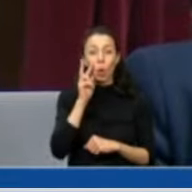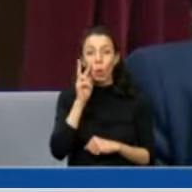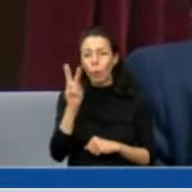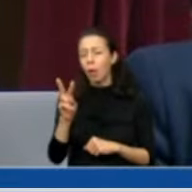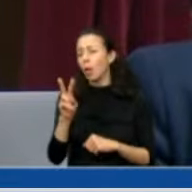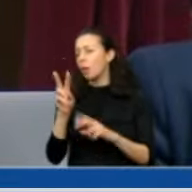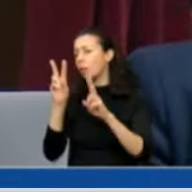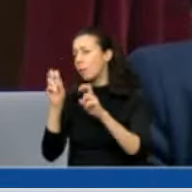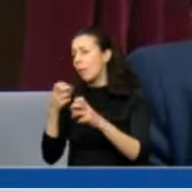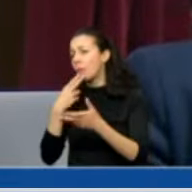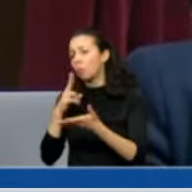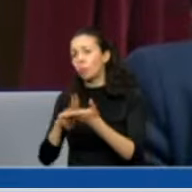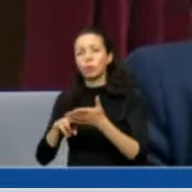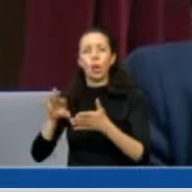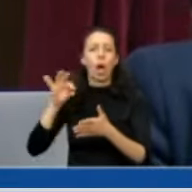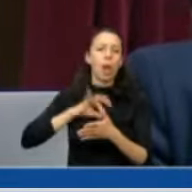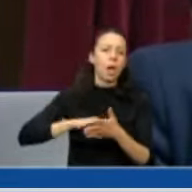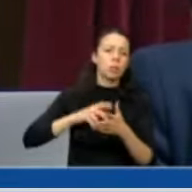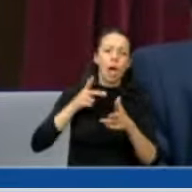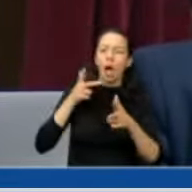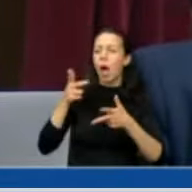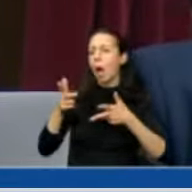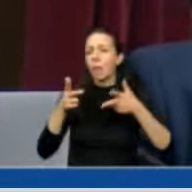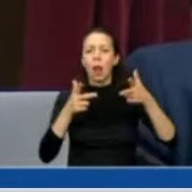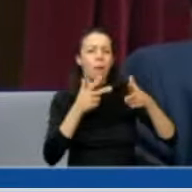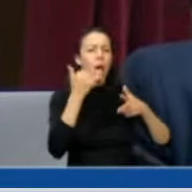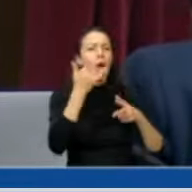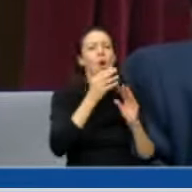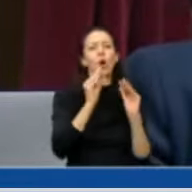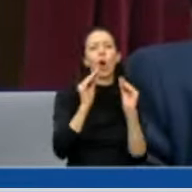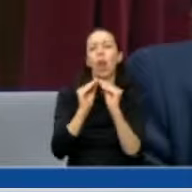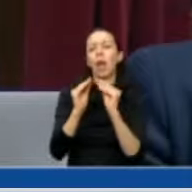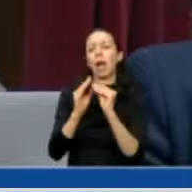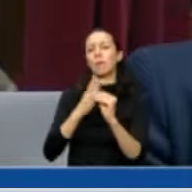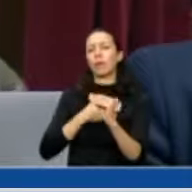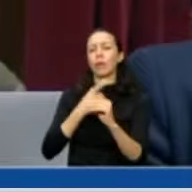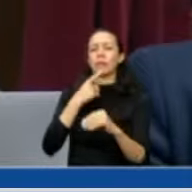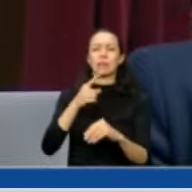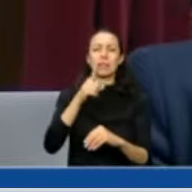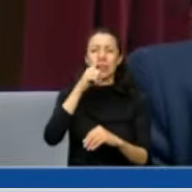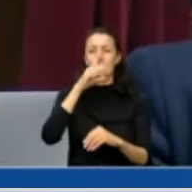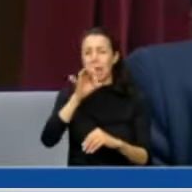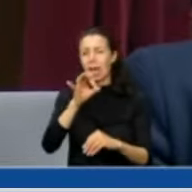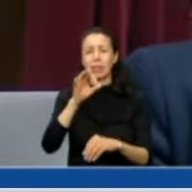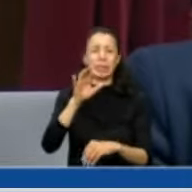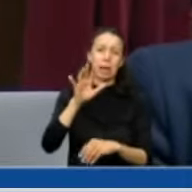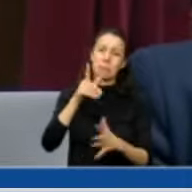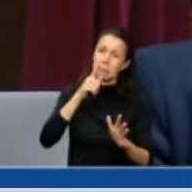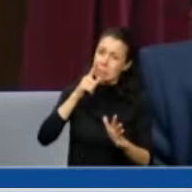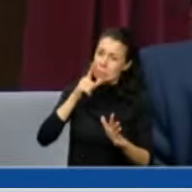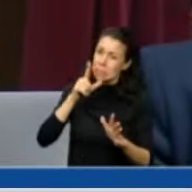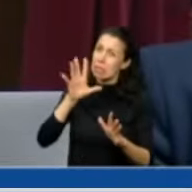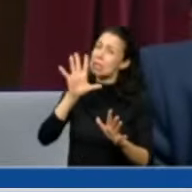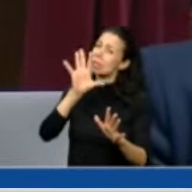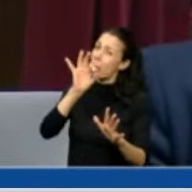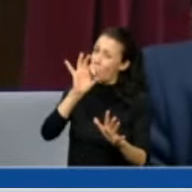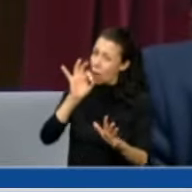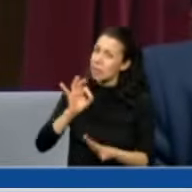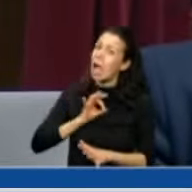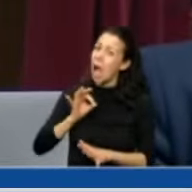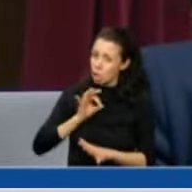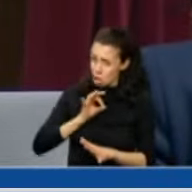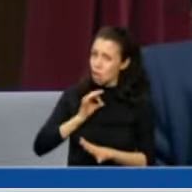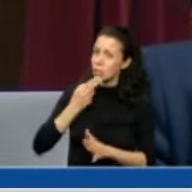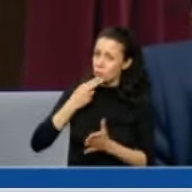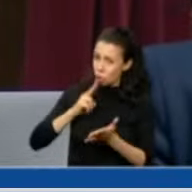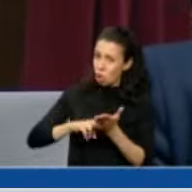la oposición crítica no han hecho un buen trabajo, ni ustedes ni los kirchneristas. No, no, porque nosotros venimos con un resabio. La